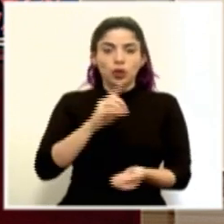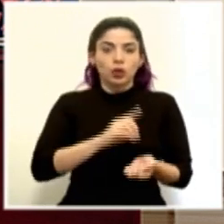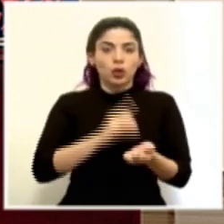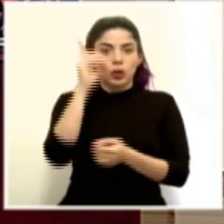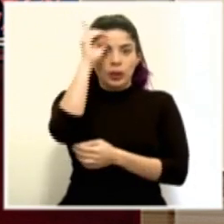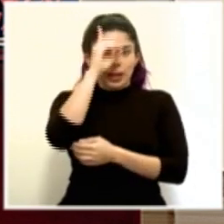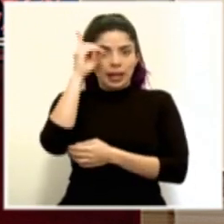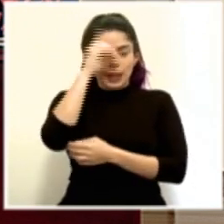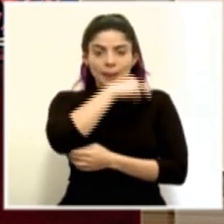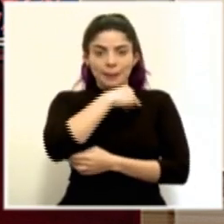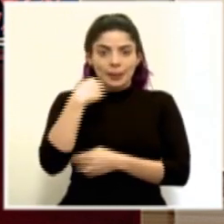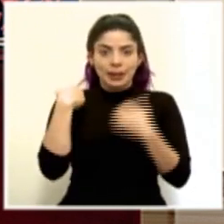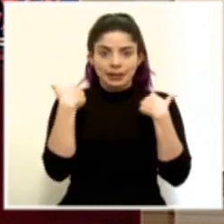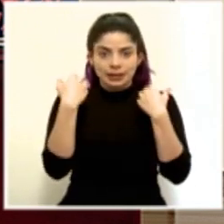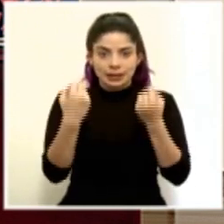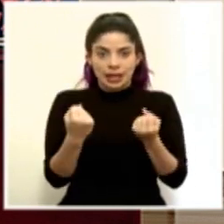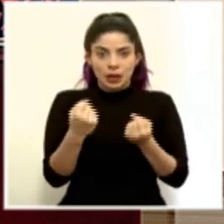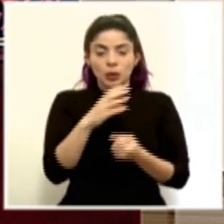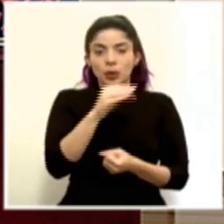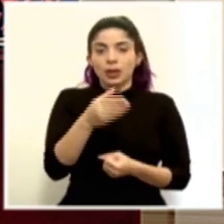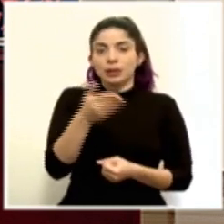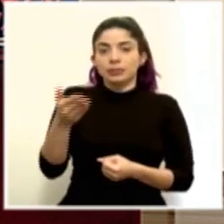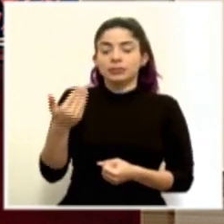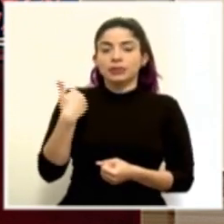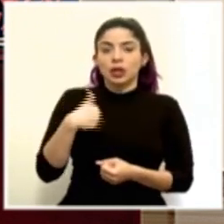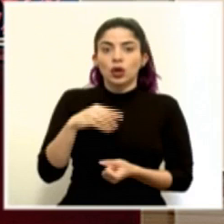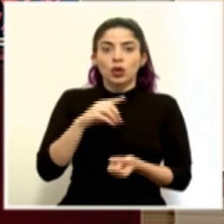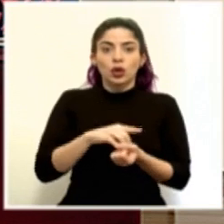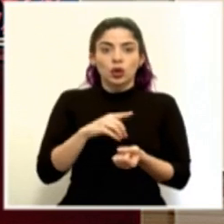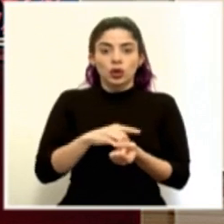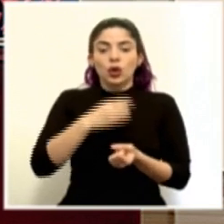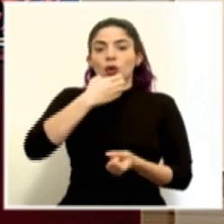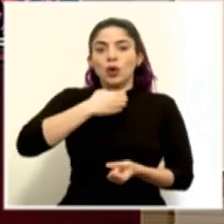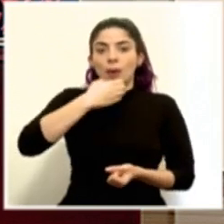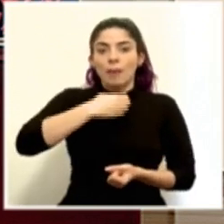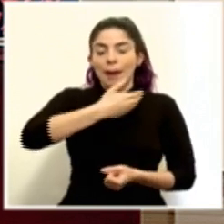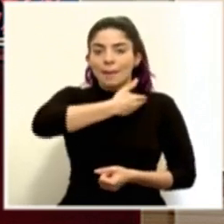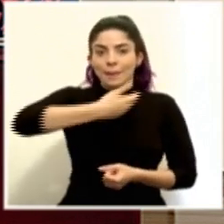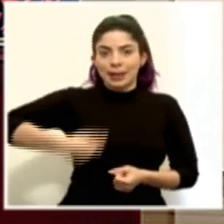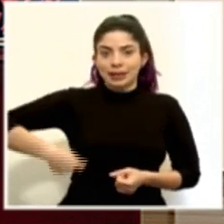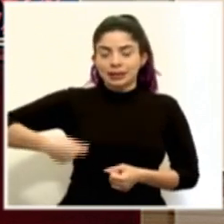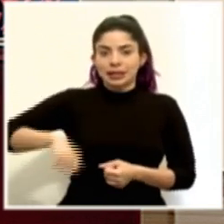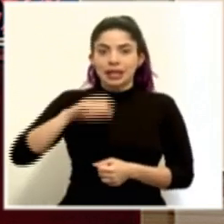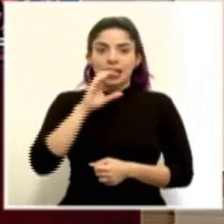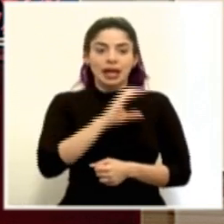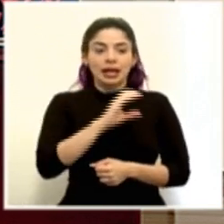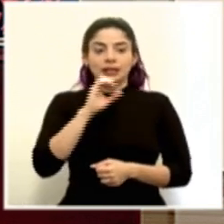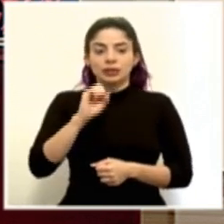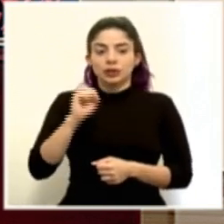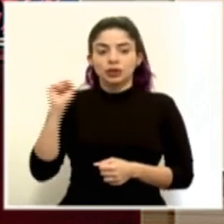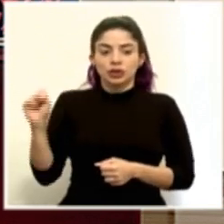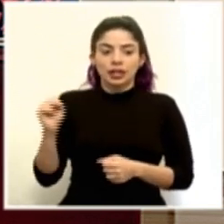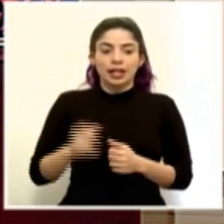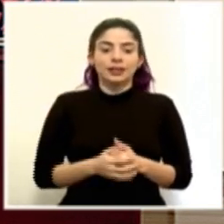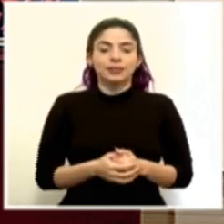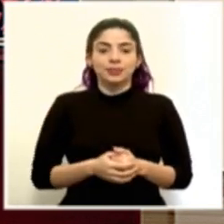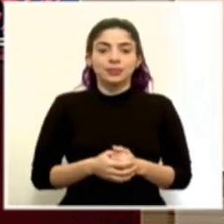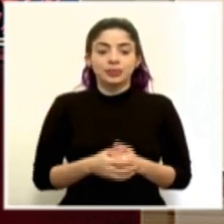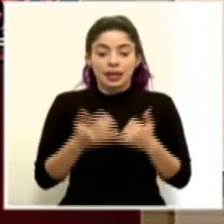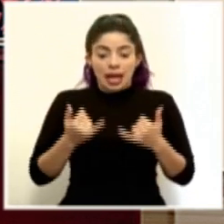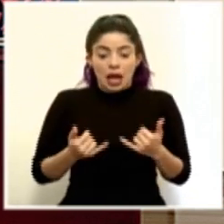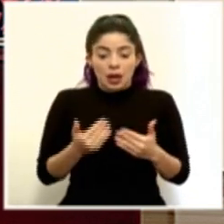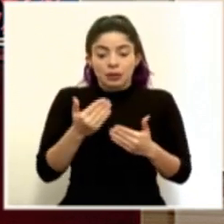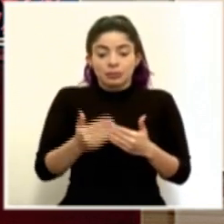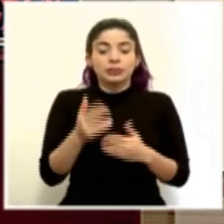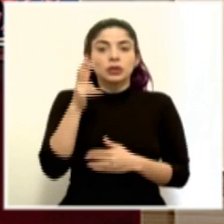Daniel Salas, ministro de Salud, y al señor doctor Román Macaya, presidente de la Caja Costarricense de Seguro Social. De